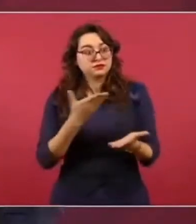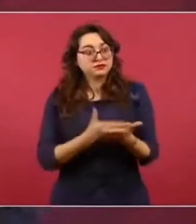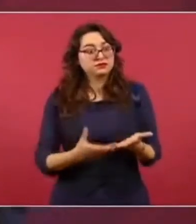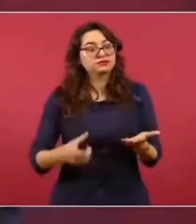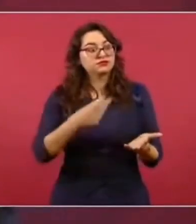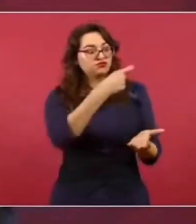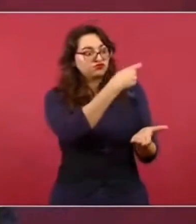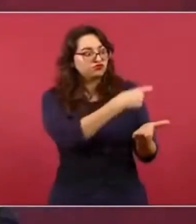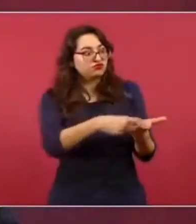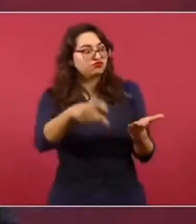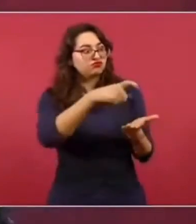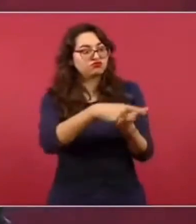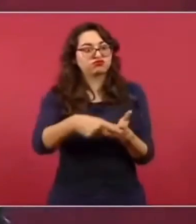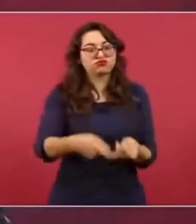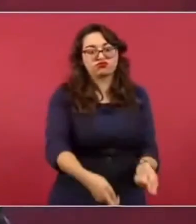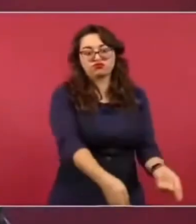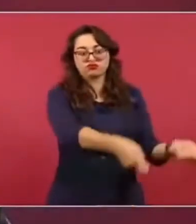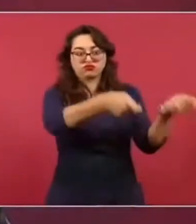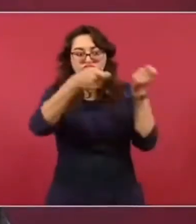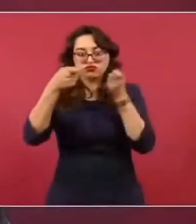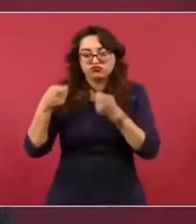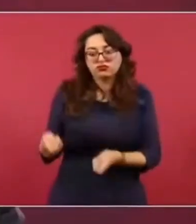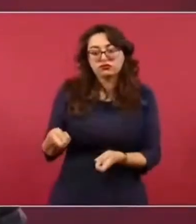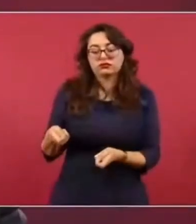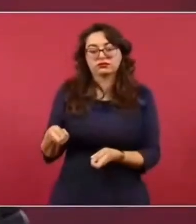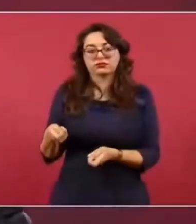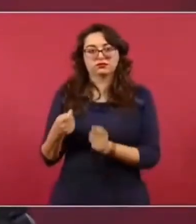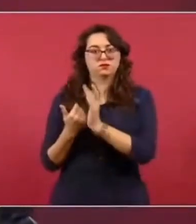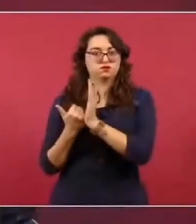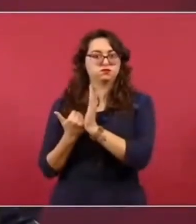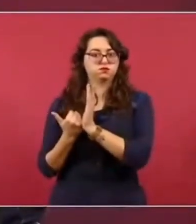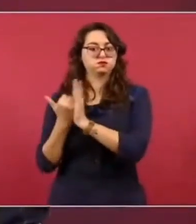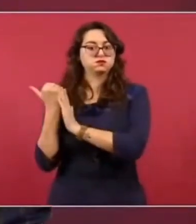toda la generación de energía eléctrica